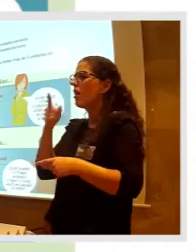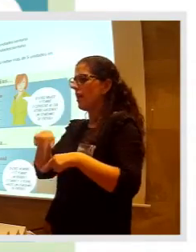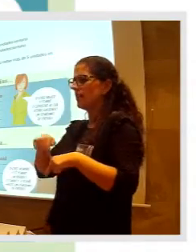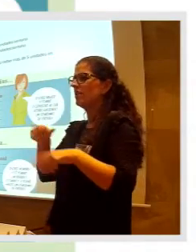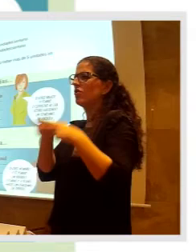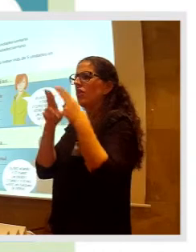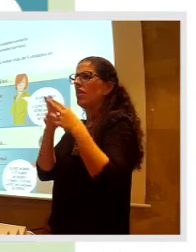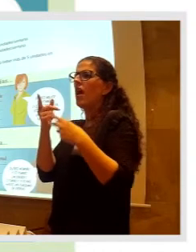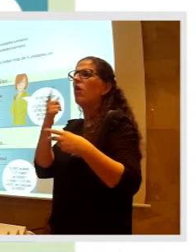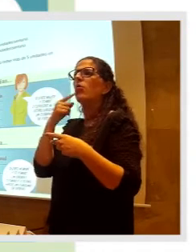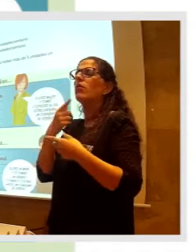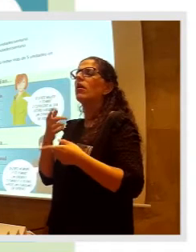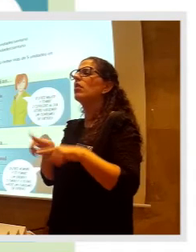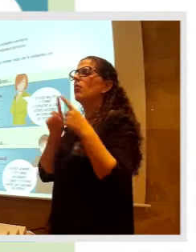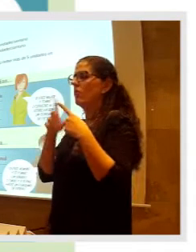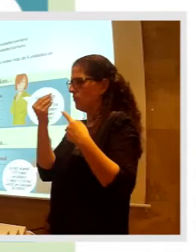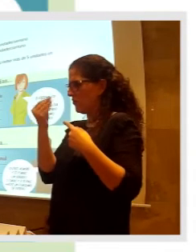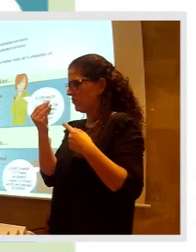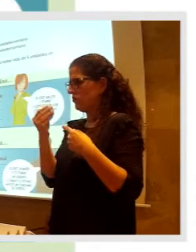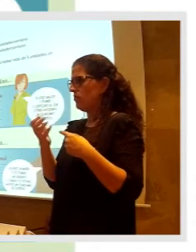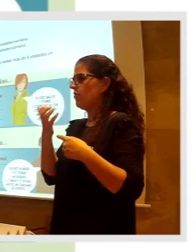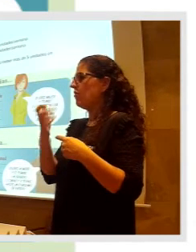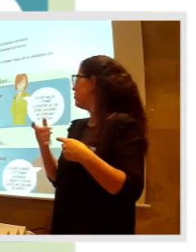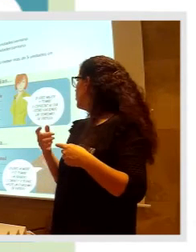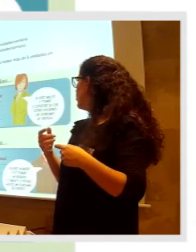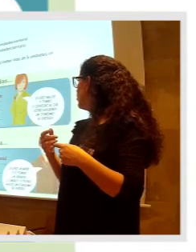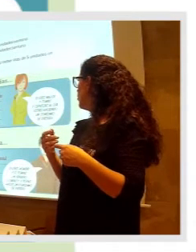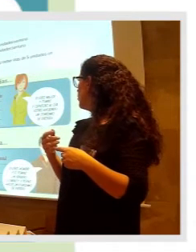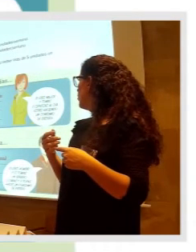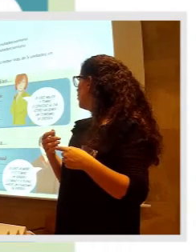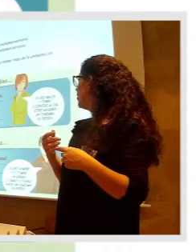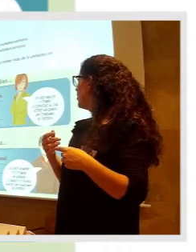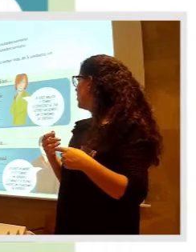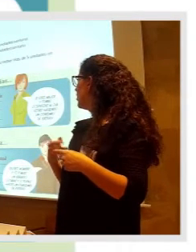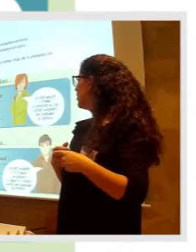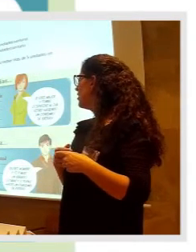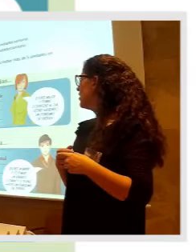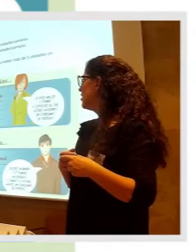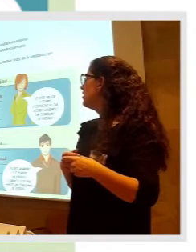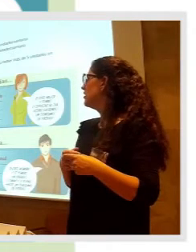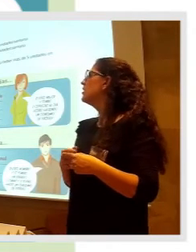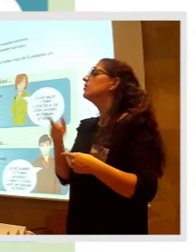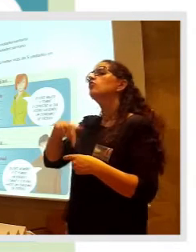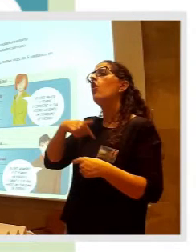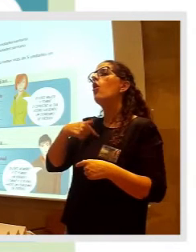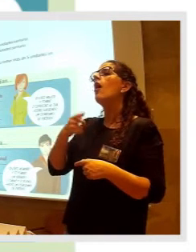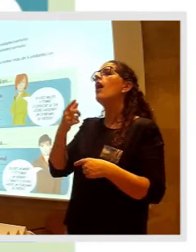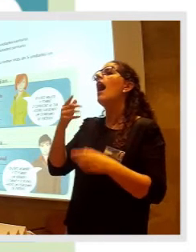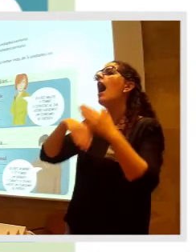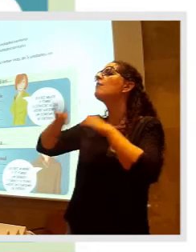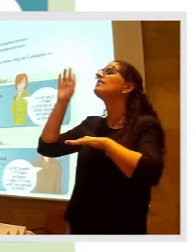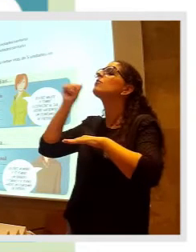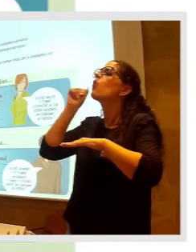ese que os he comentado. Serían 2 unidades al día, como ves, el consumo ya a partir de 4 ya es un abuso, un exceso de alcohol en la